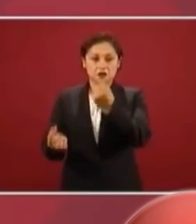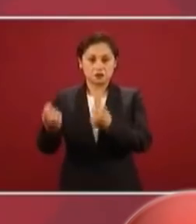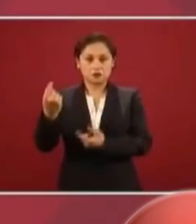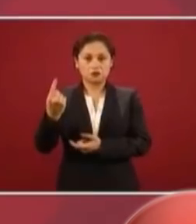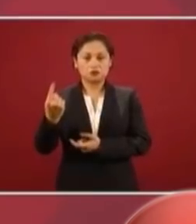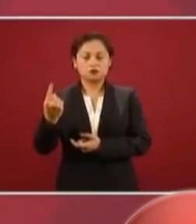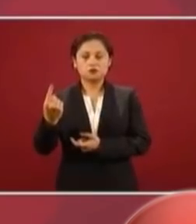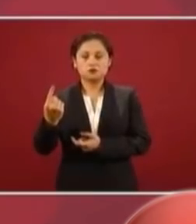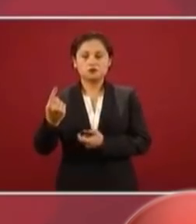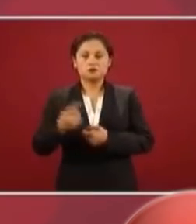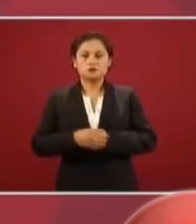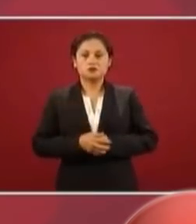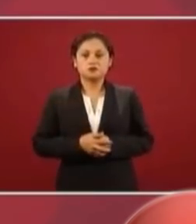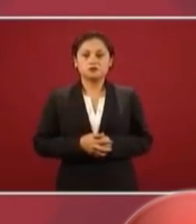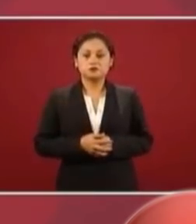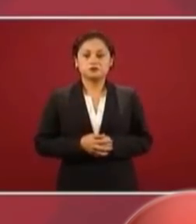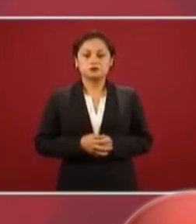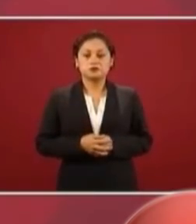de